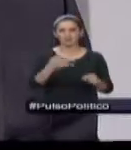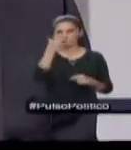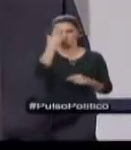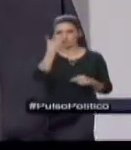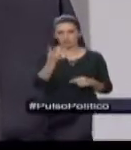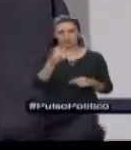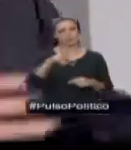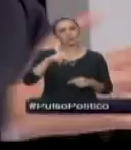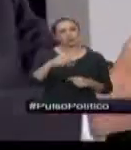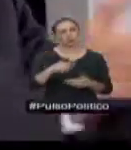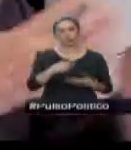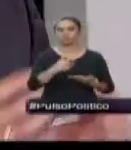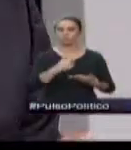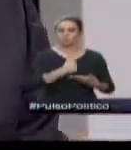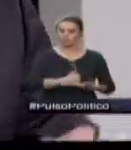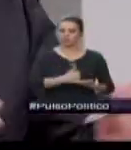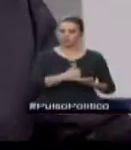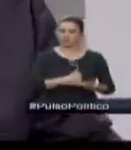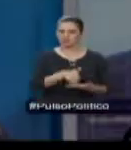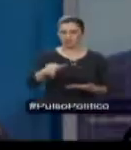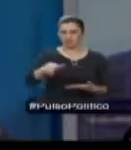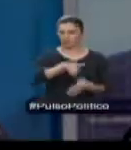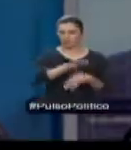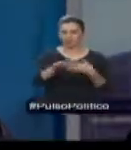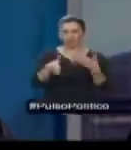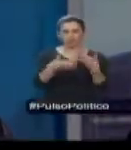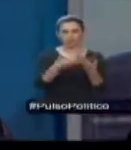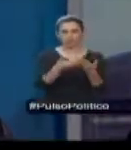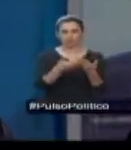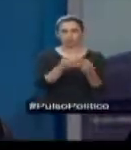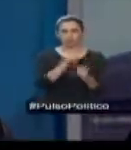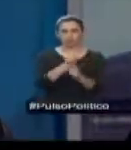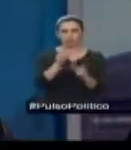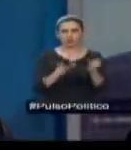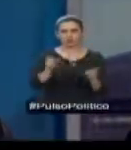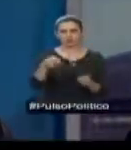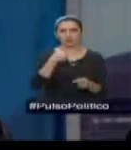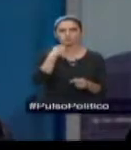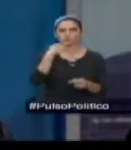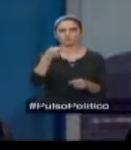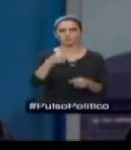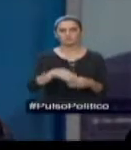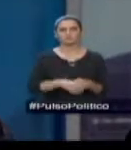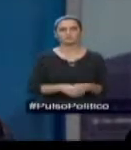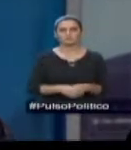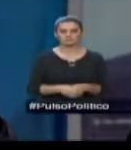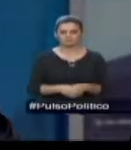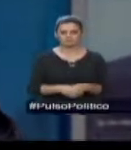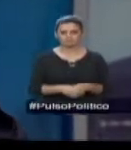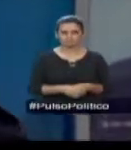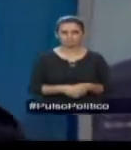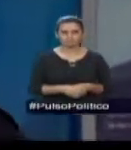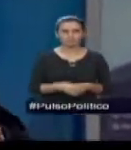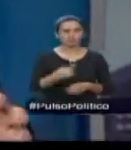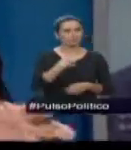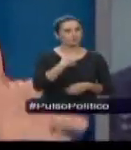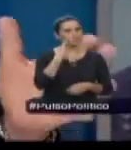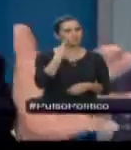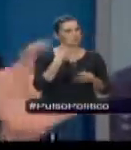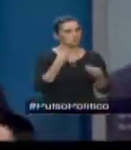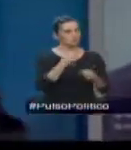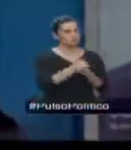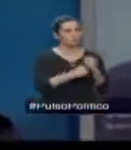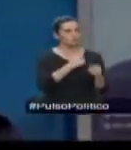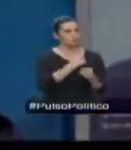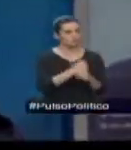no es conveniente a todos los servidores públicos en un solo marco jurídico un minuto 20 yo por muchos años